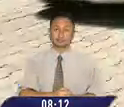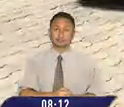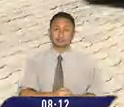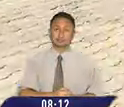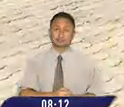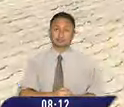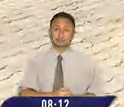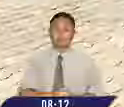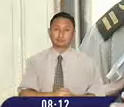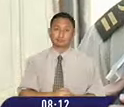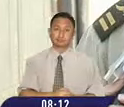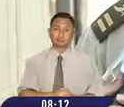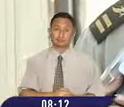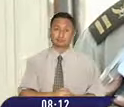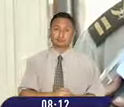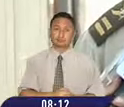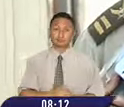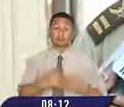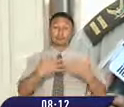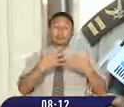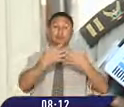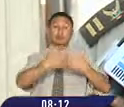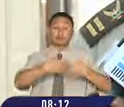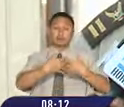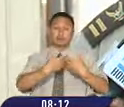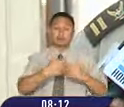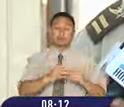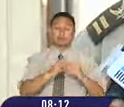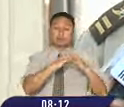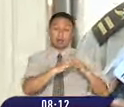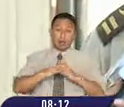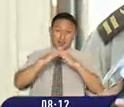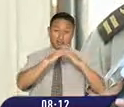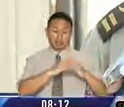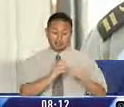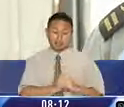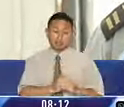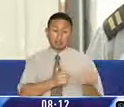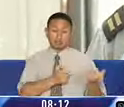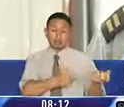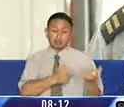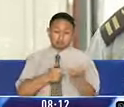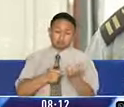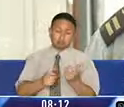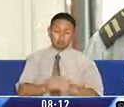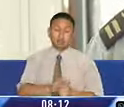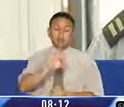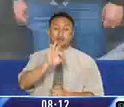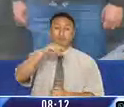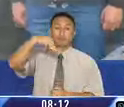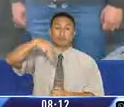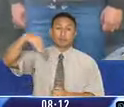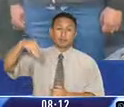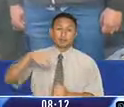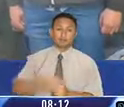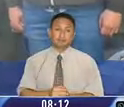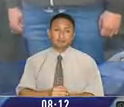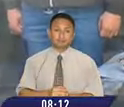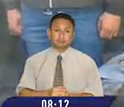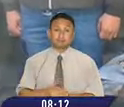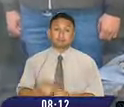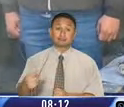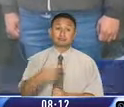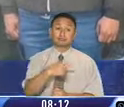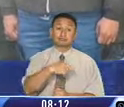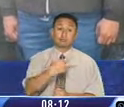perfectas condiciones. De fabricación americana, es una ametralladora calibre 9 milímetros. Toda punta que tenía